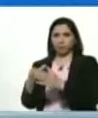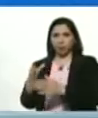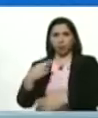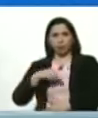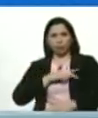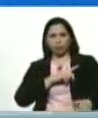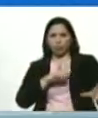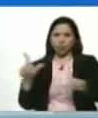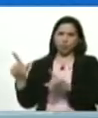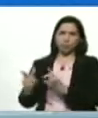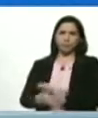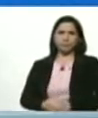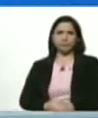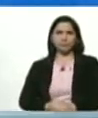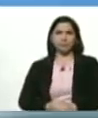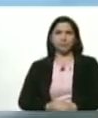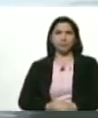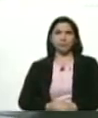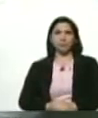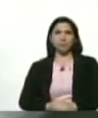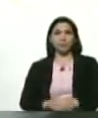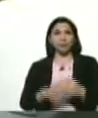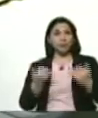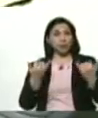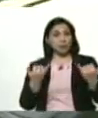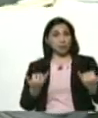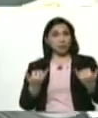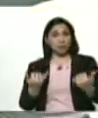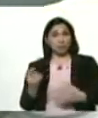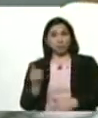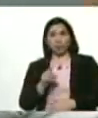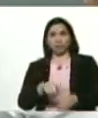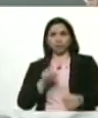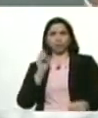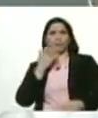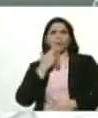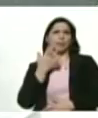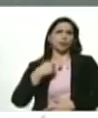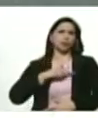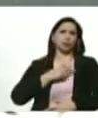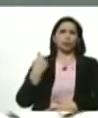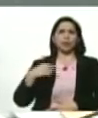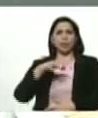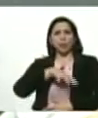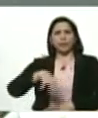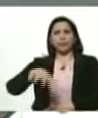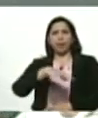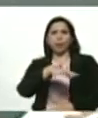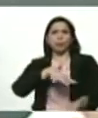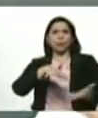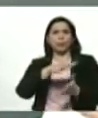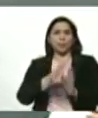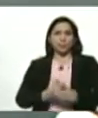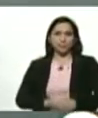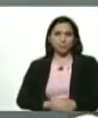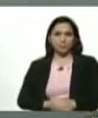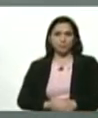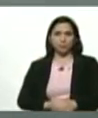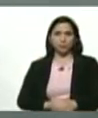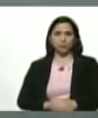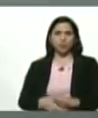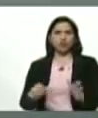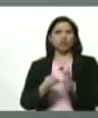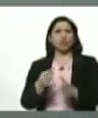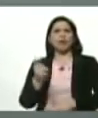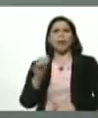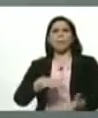preparados ahora esto no está el centro de que tengamos regiones con problemas dónde